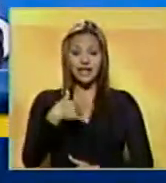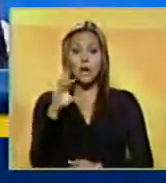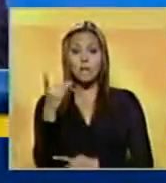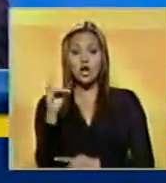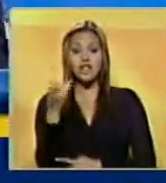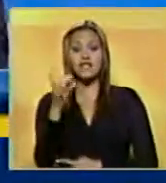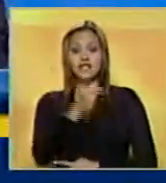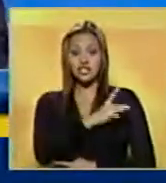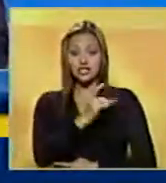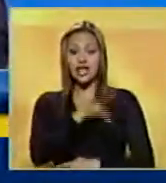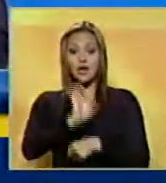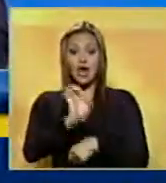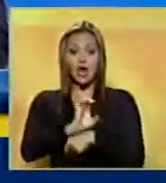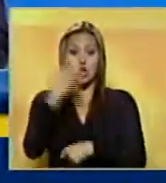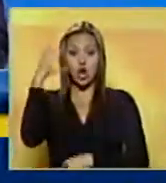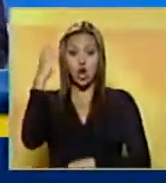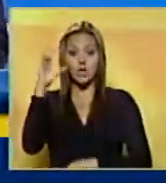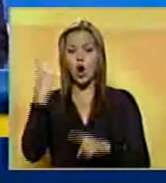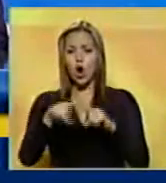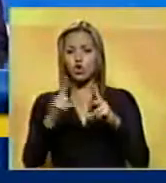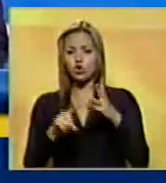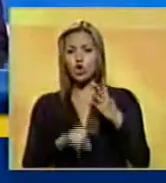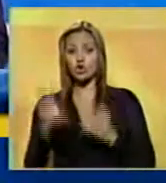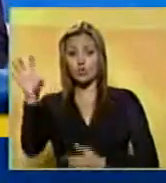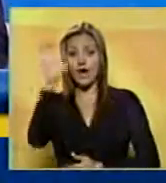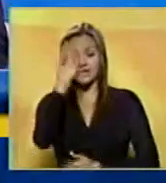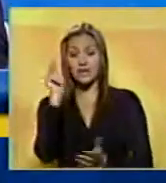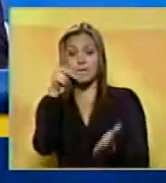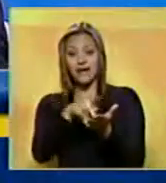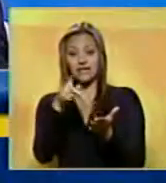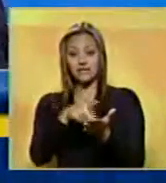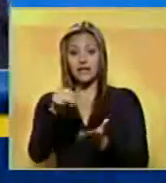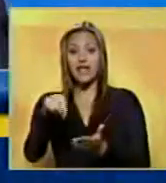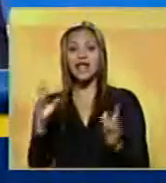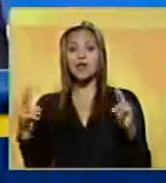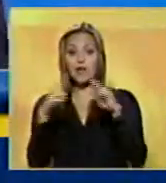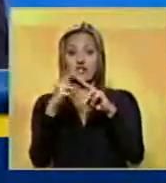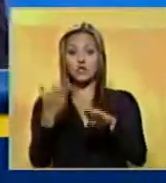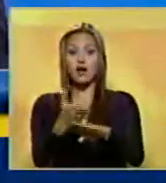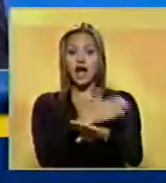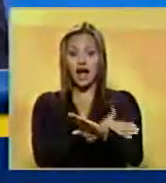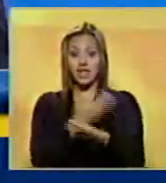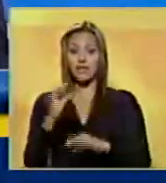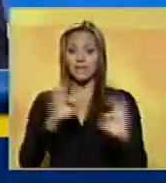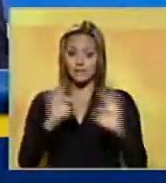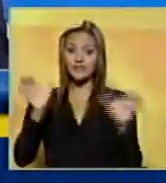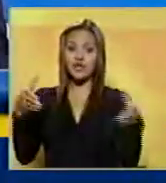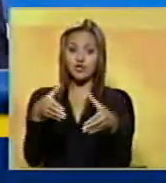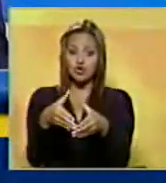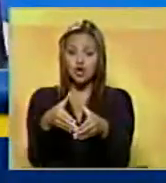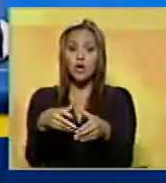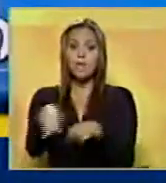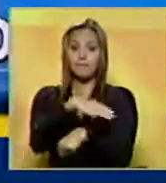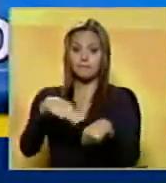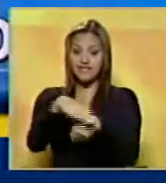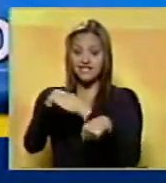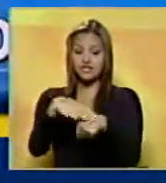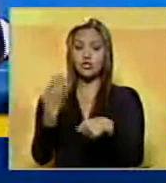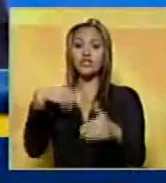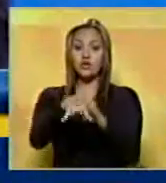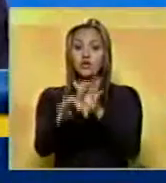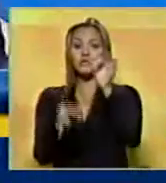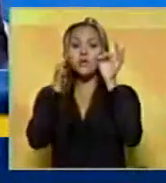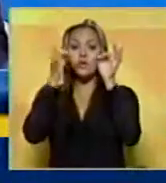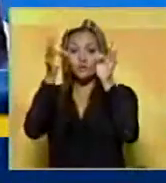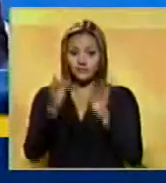Bolivia, Chile, Ecuador, Colombia, entre otros países, para participar en este encuentro previo a la reunión que sostendrán ministros de Interior